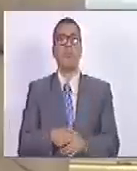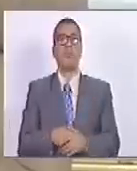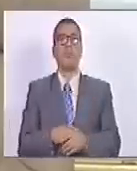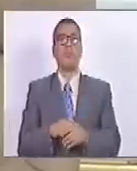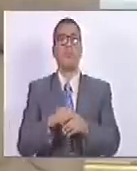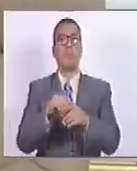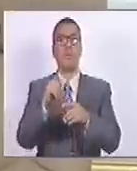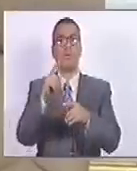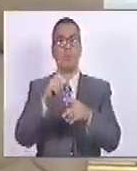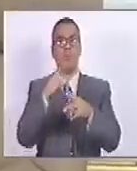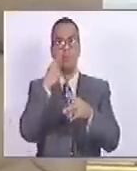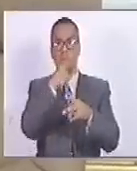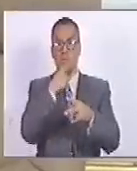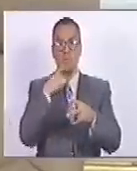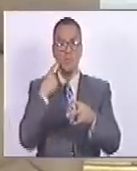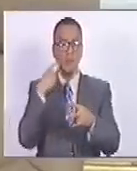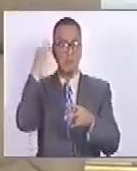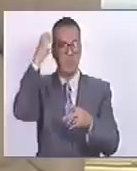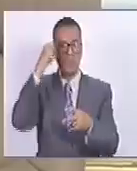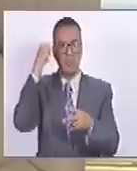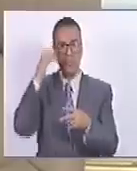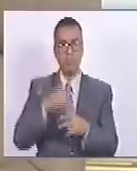dientes cariados, la vetusta Europa.